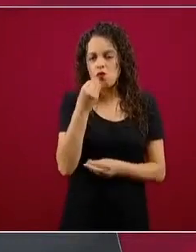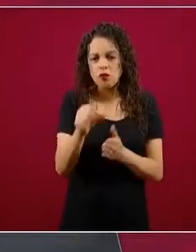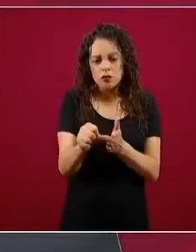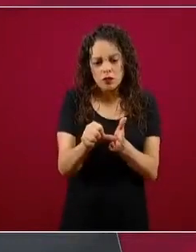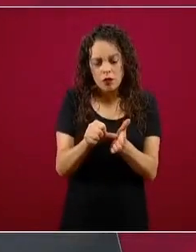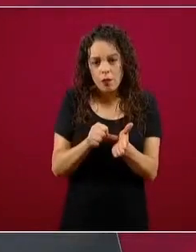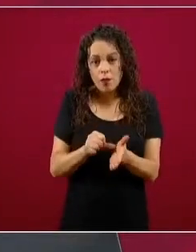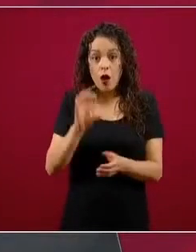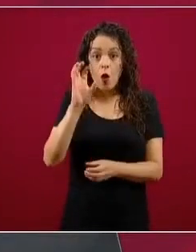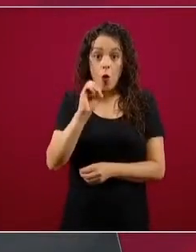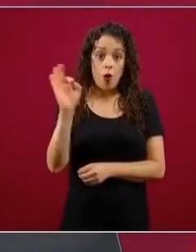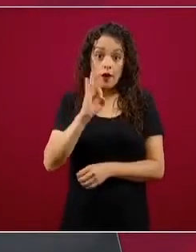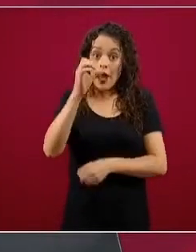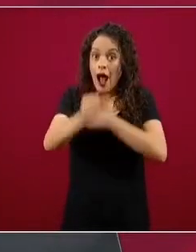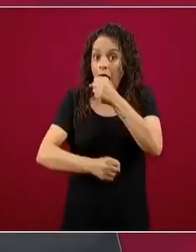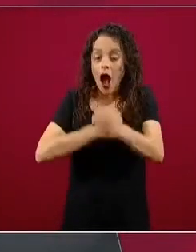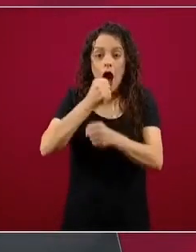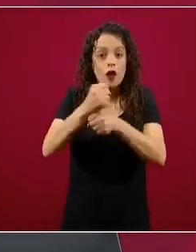posiblemente años,